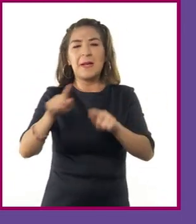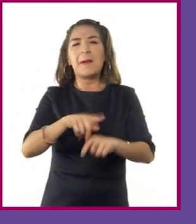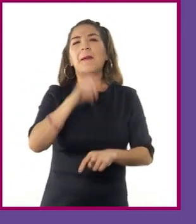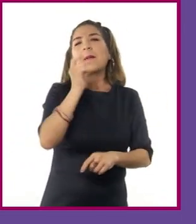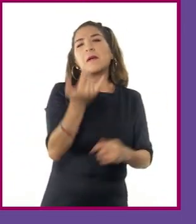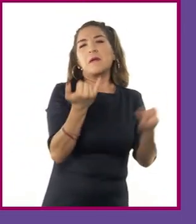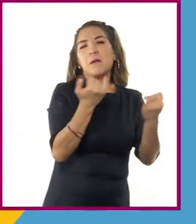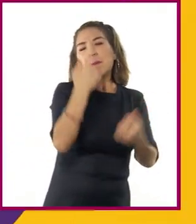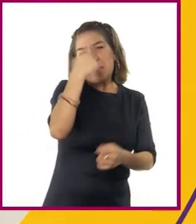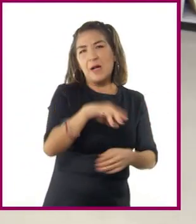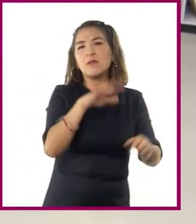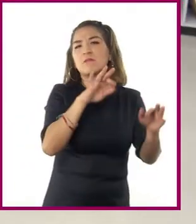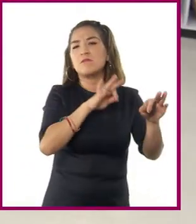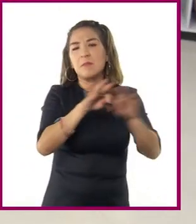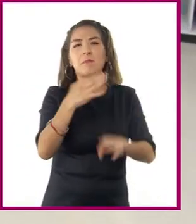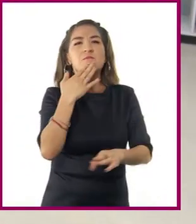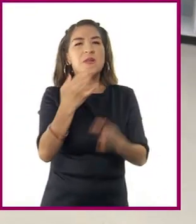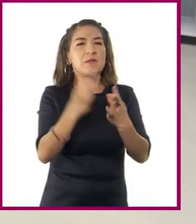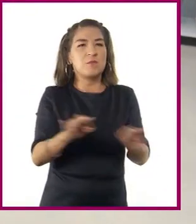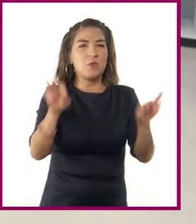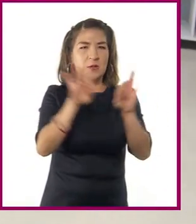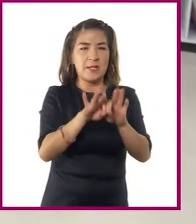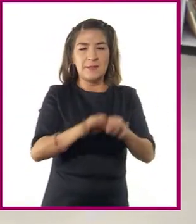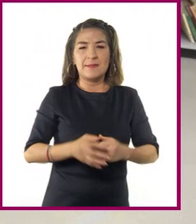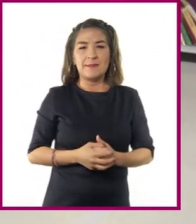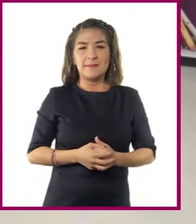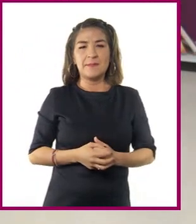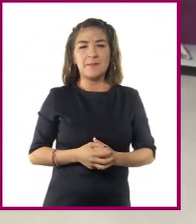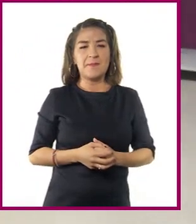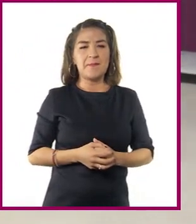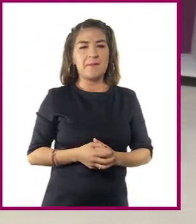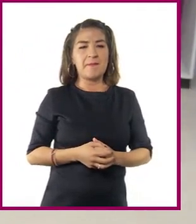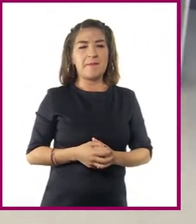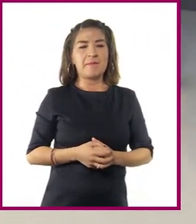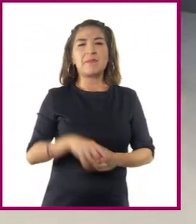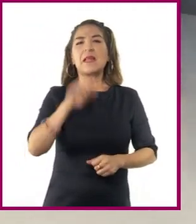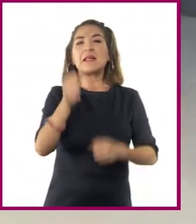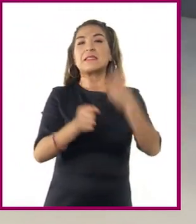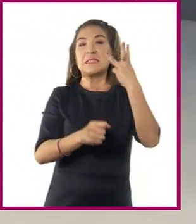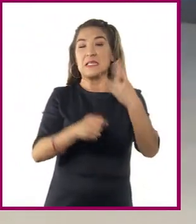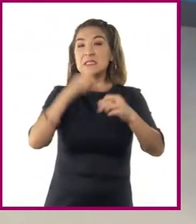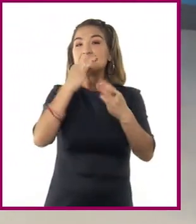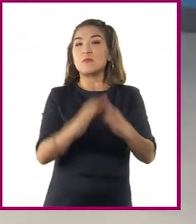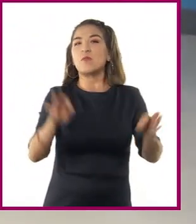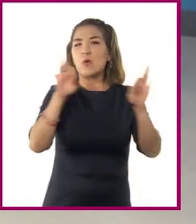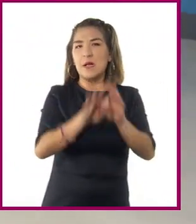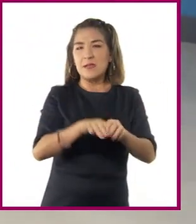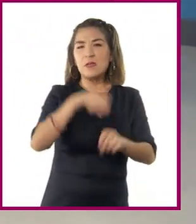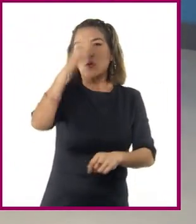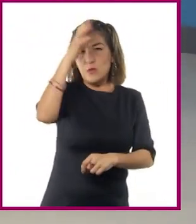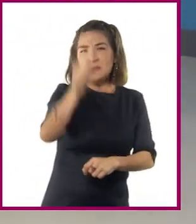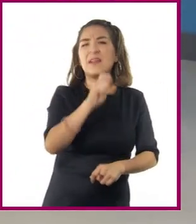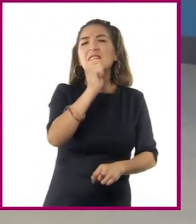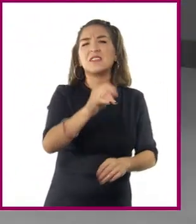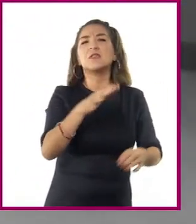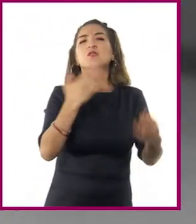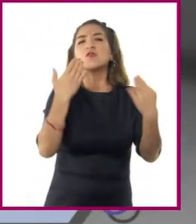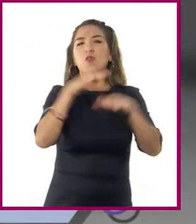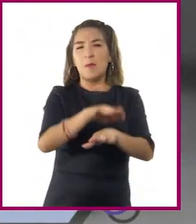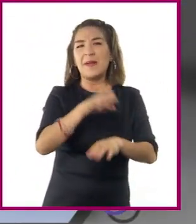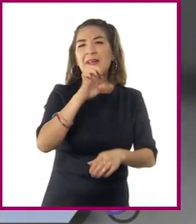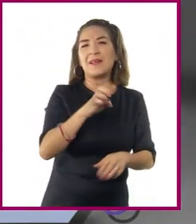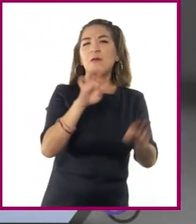papel importante. ¡Qué interesante! Rescatemos 3 puntos importantes sobre a qué se refiere Estado de